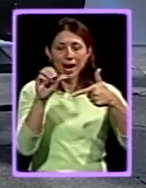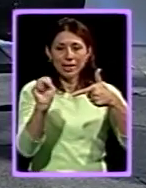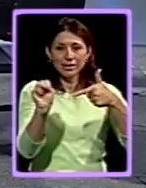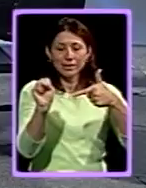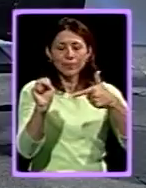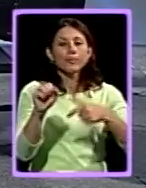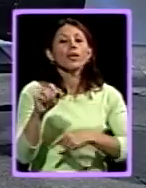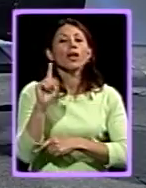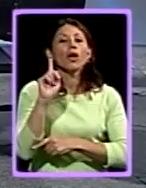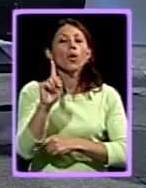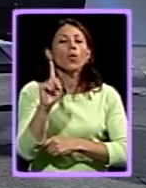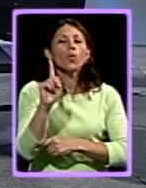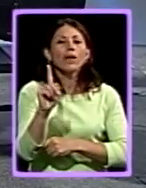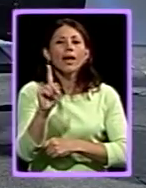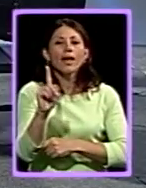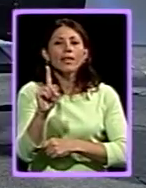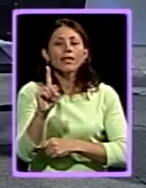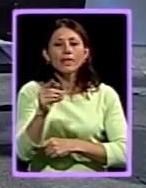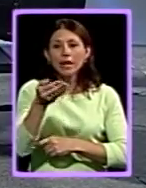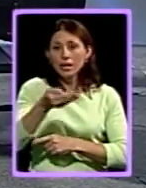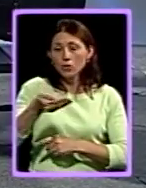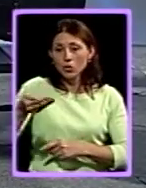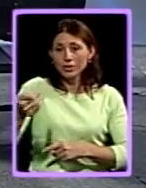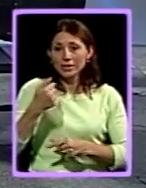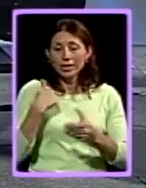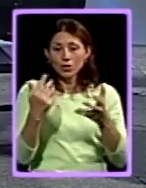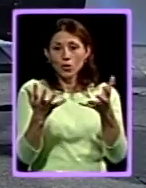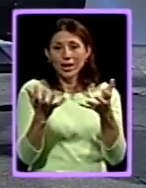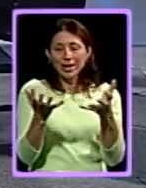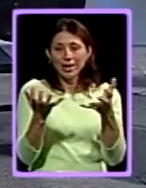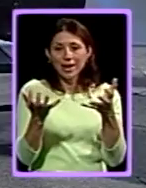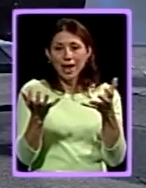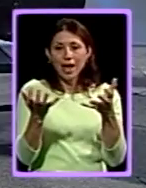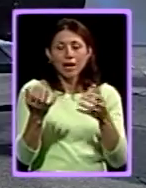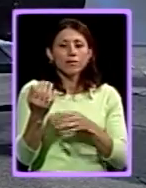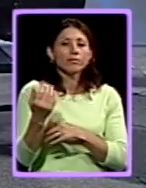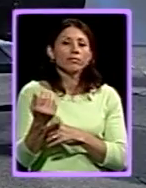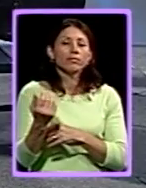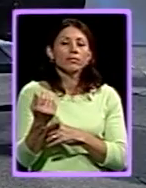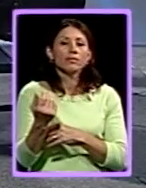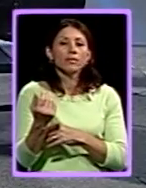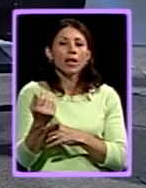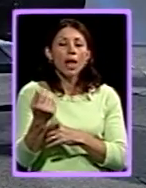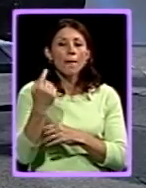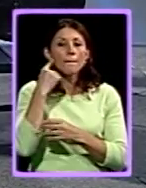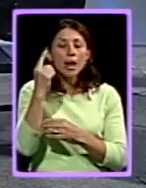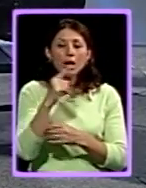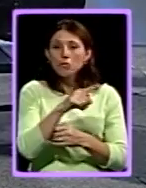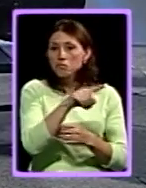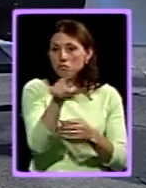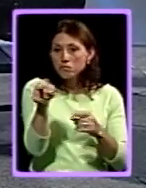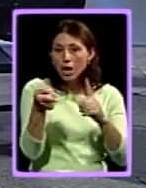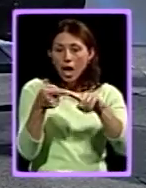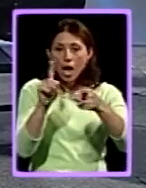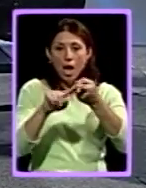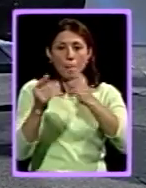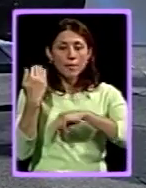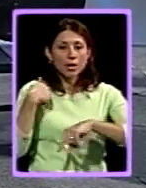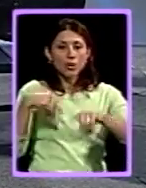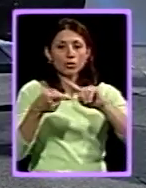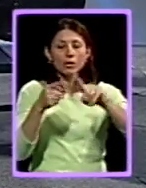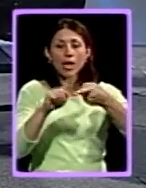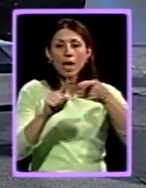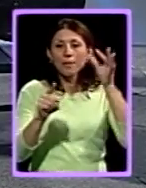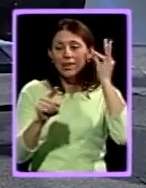una de las cuestiones que yo quería, y para aquellas amigas y amigos que nos acompañan,